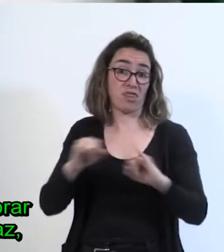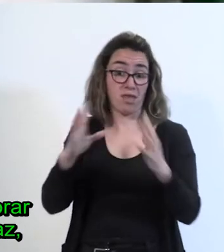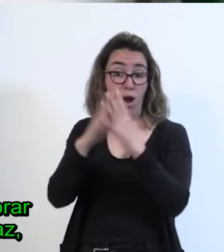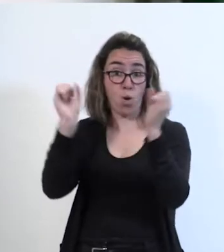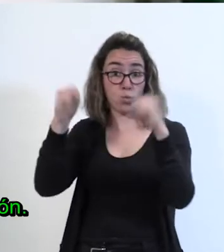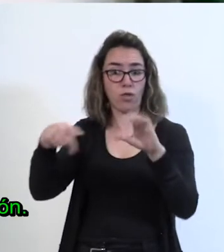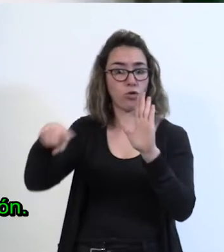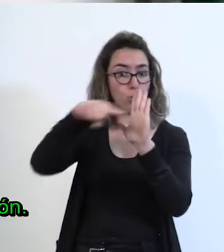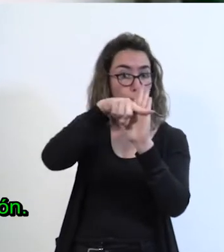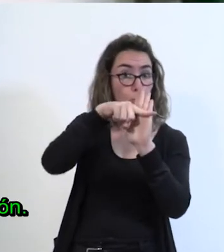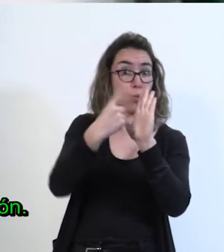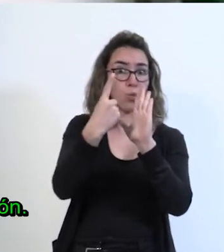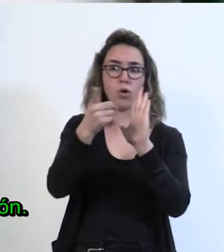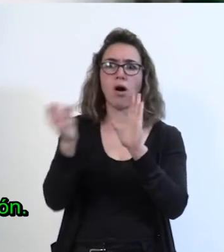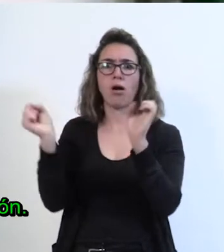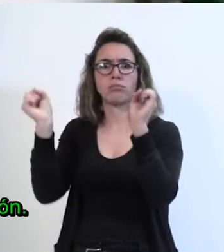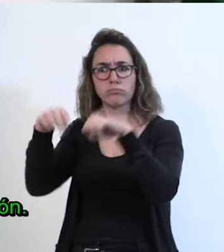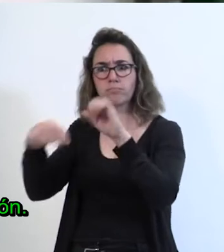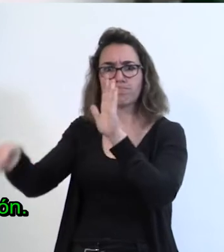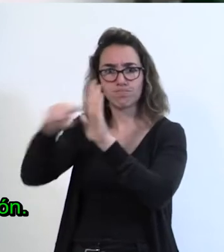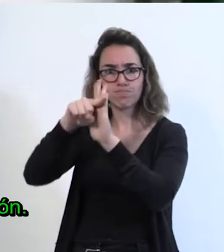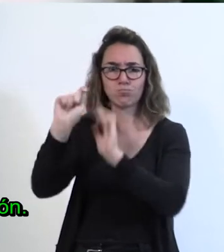de paz que fue importante